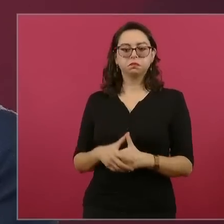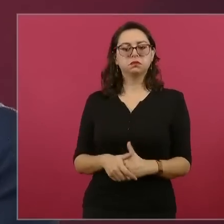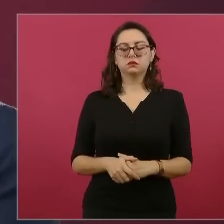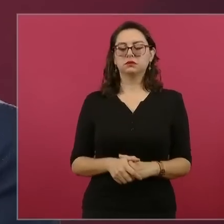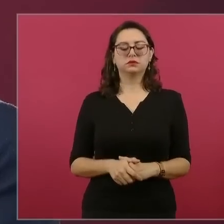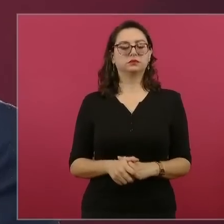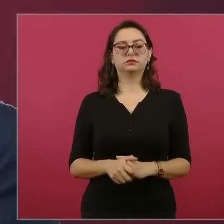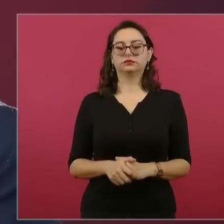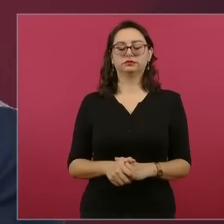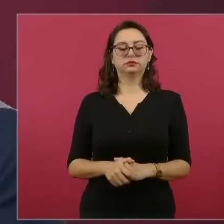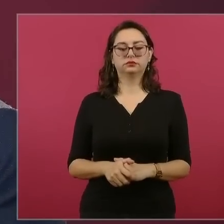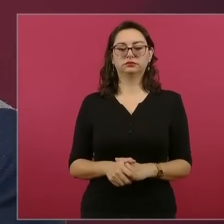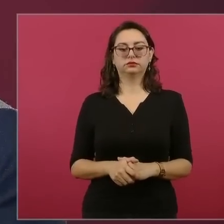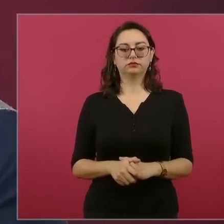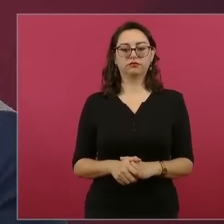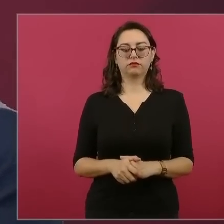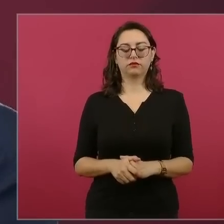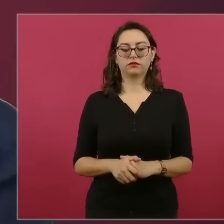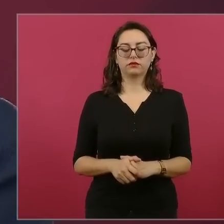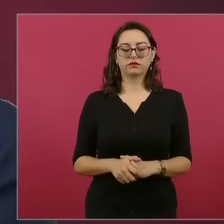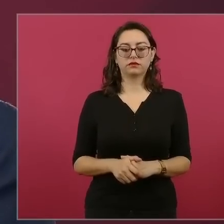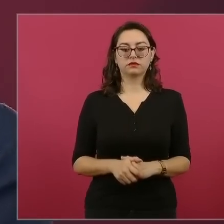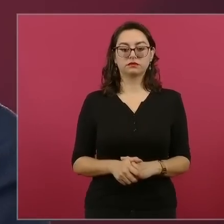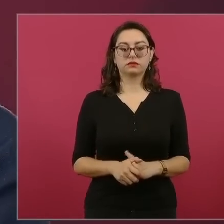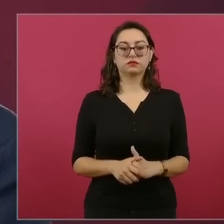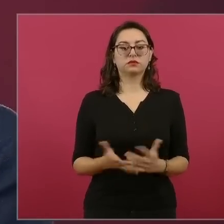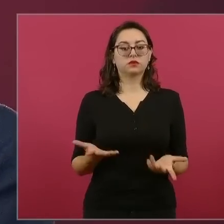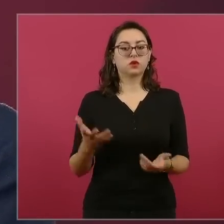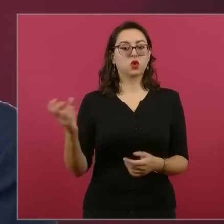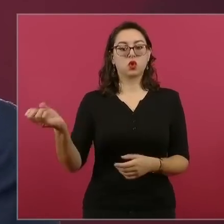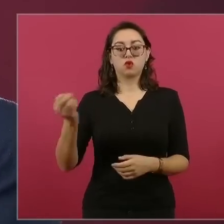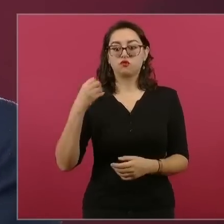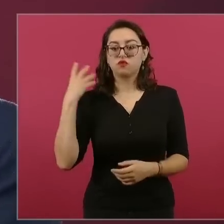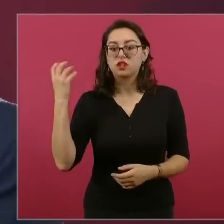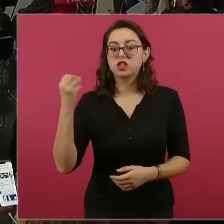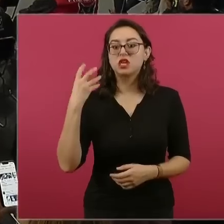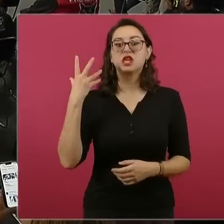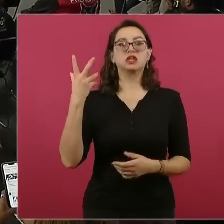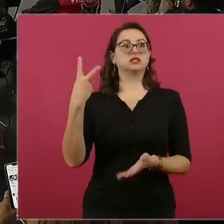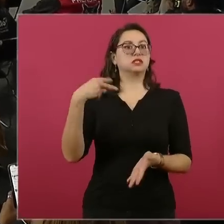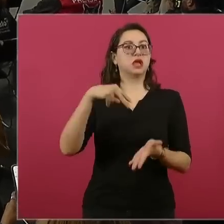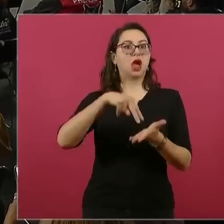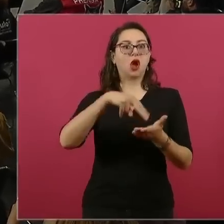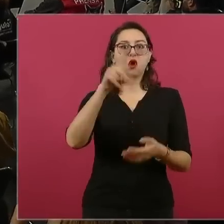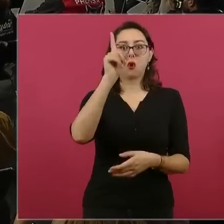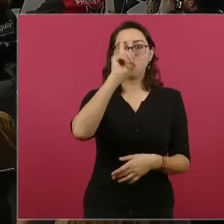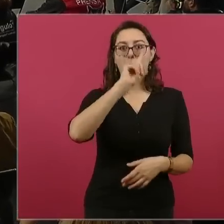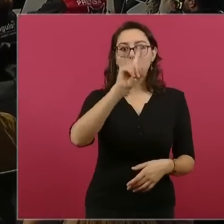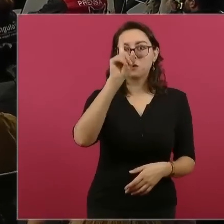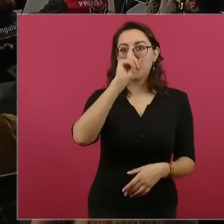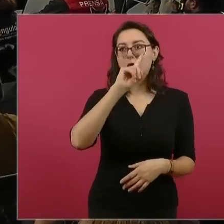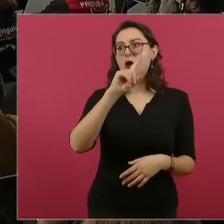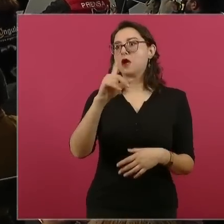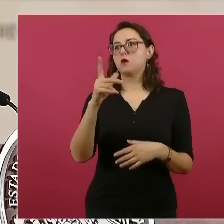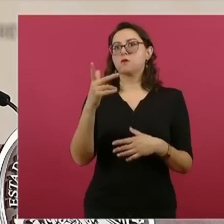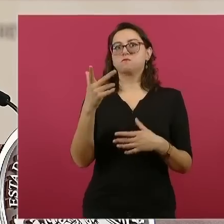a conferencias, ni a dar consejos, ni